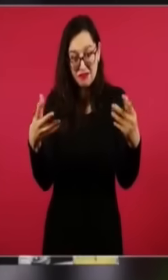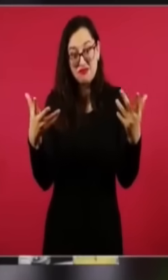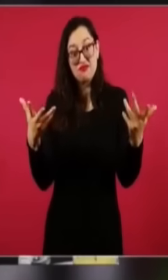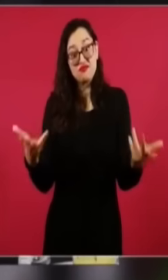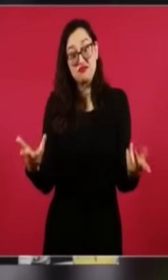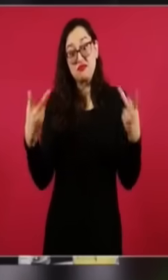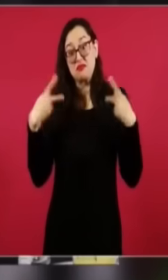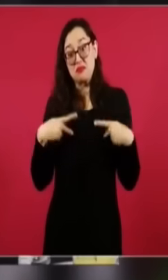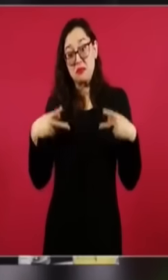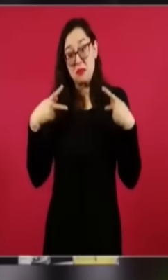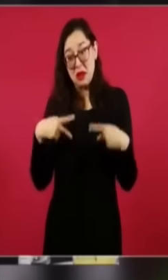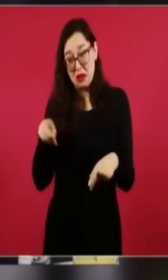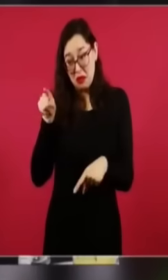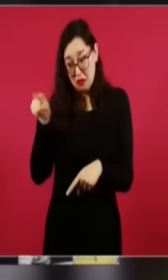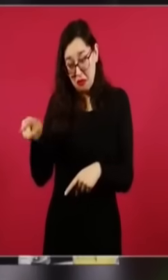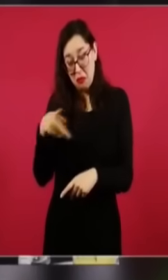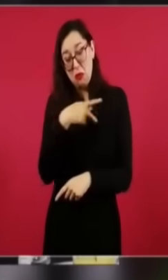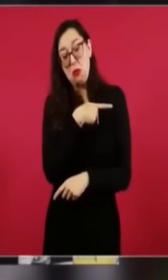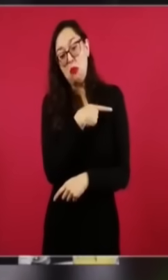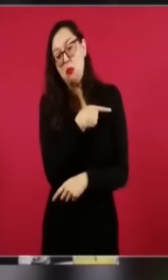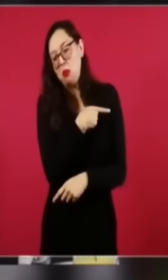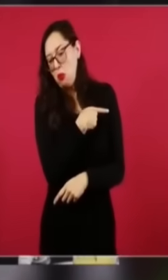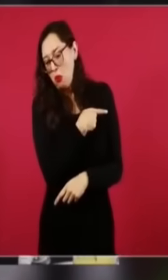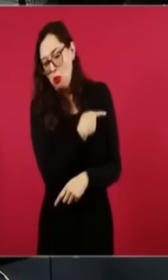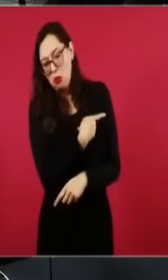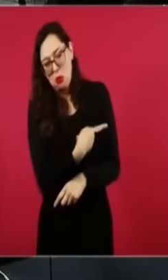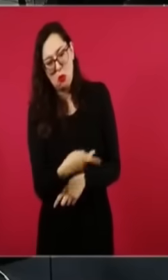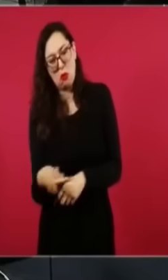afectó a las personas más pobres en México,